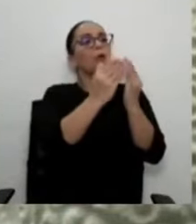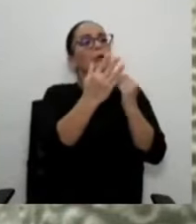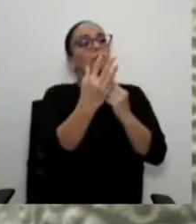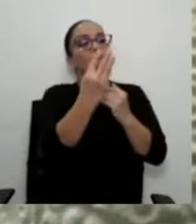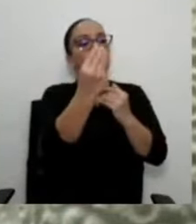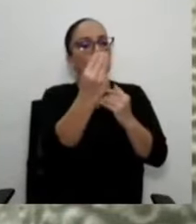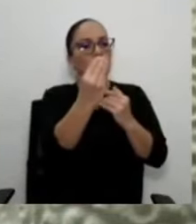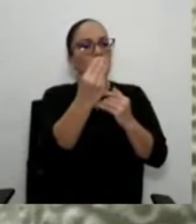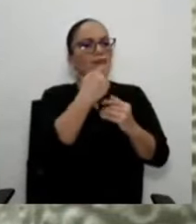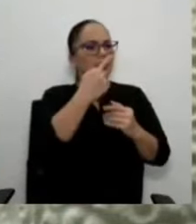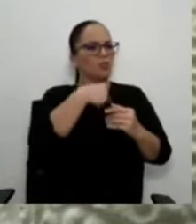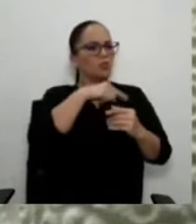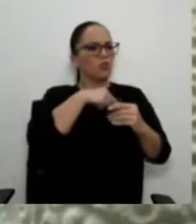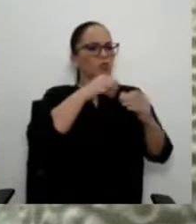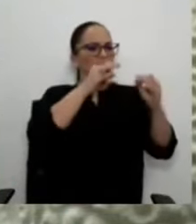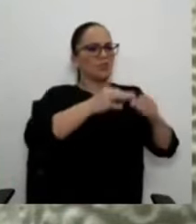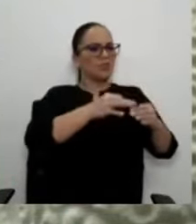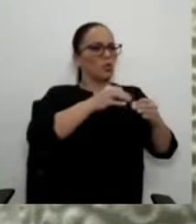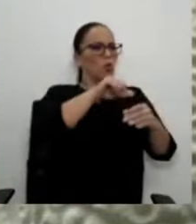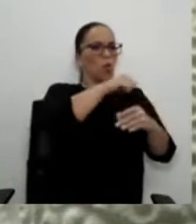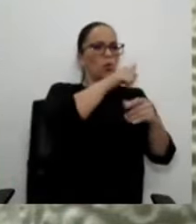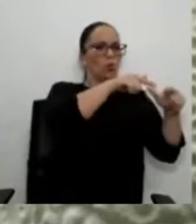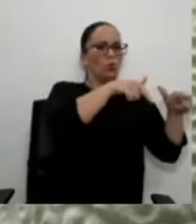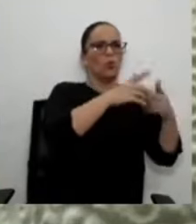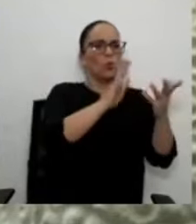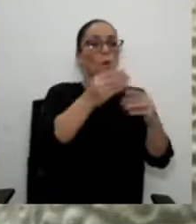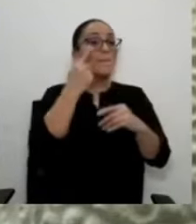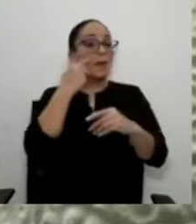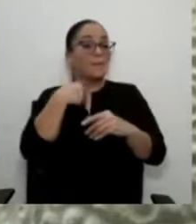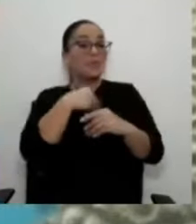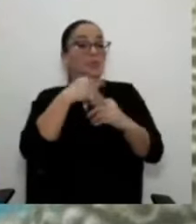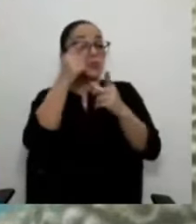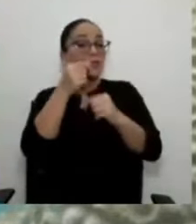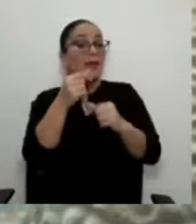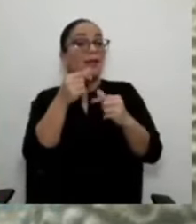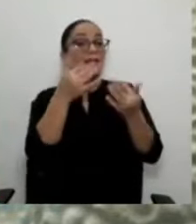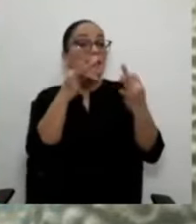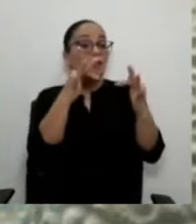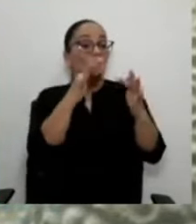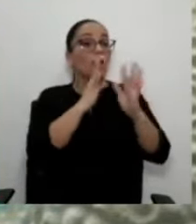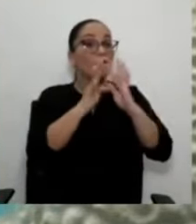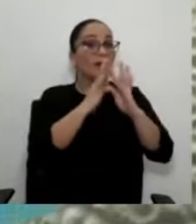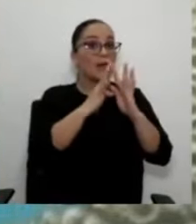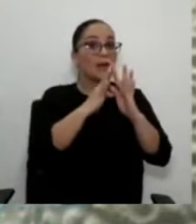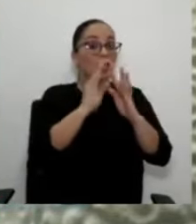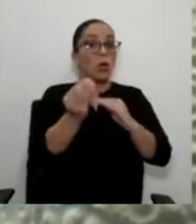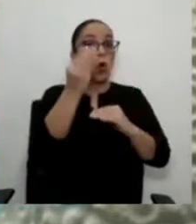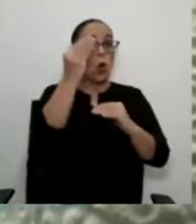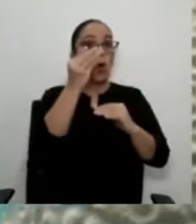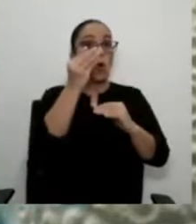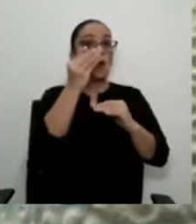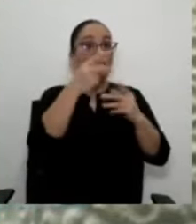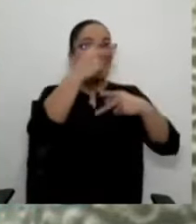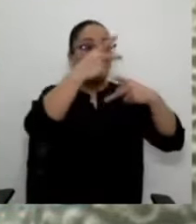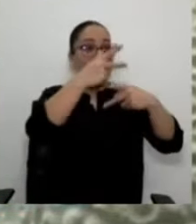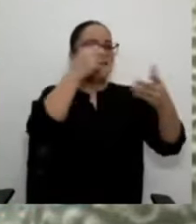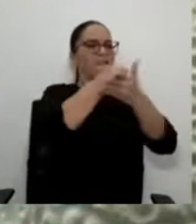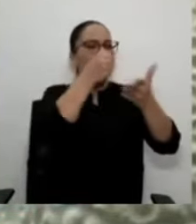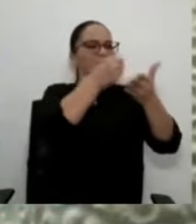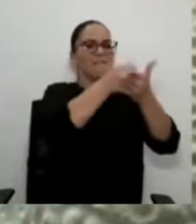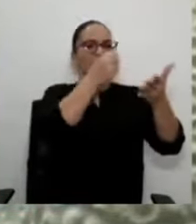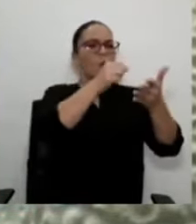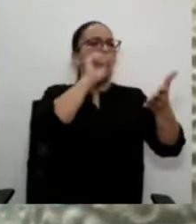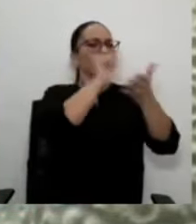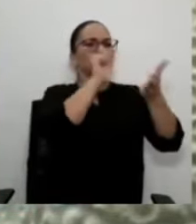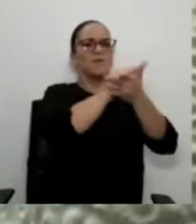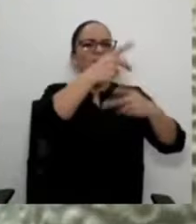es cierto. El ministro de Hacienda estaba tratando de hablar y los chicos estaban golpeando el vidrio con los megáfonos, no nos podíamos ni